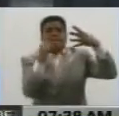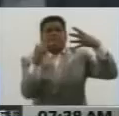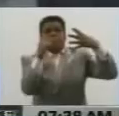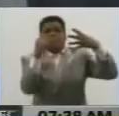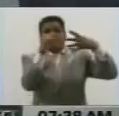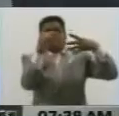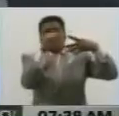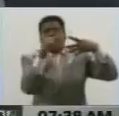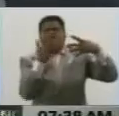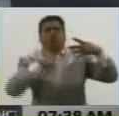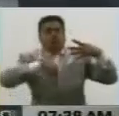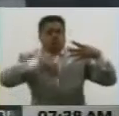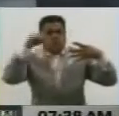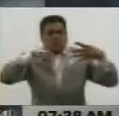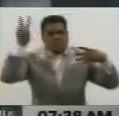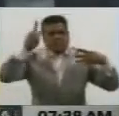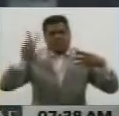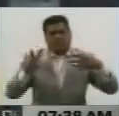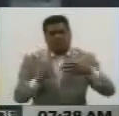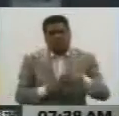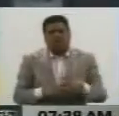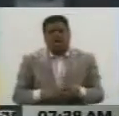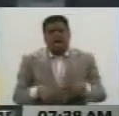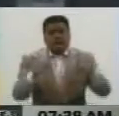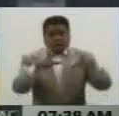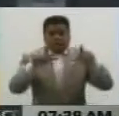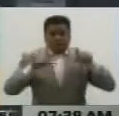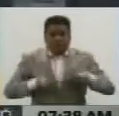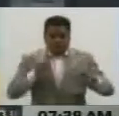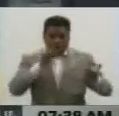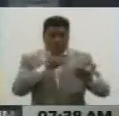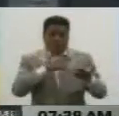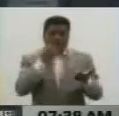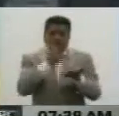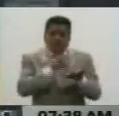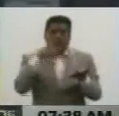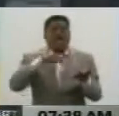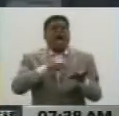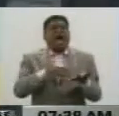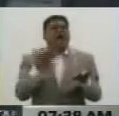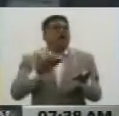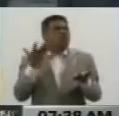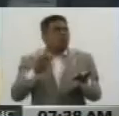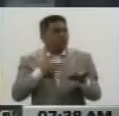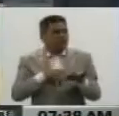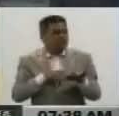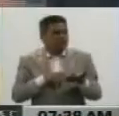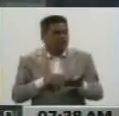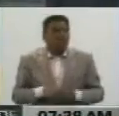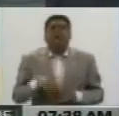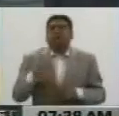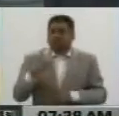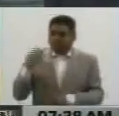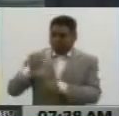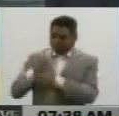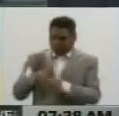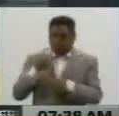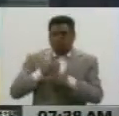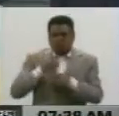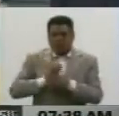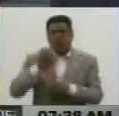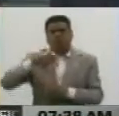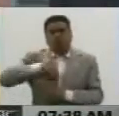para luego pasar a la certificación, como he dicho. Se está haciendo toda la programación. Esto es un trabajo de mucha ciencia donde